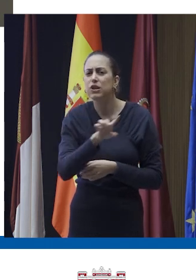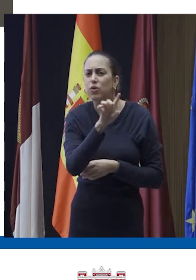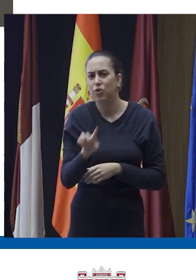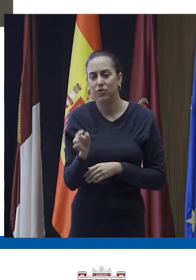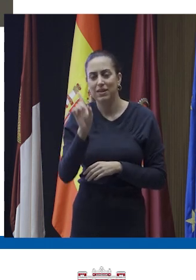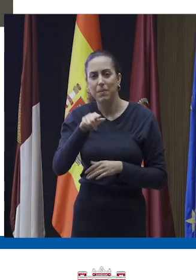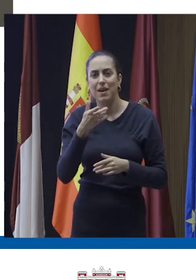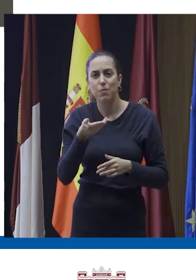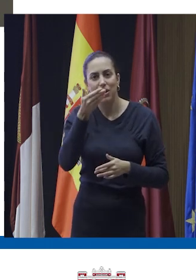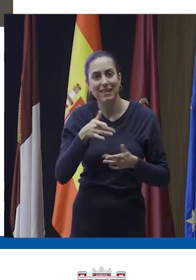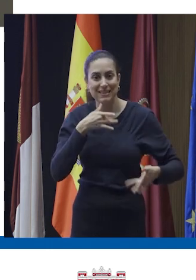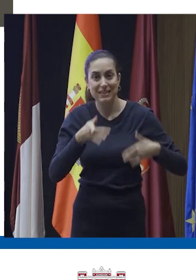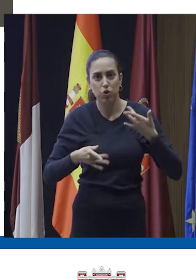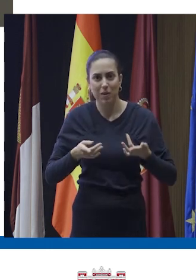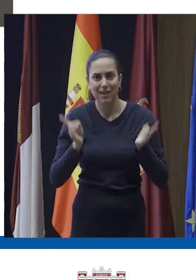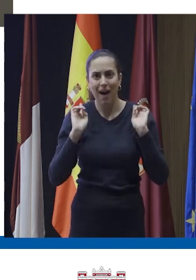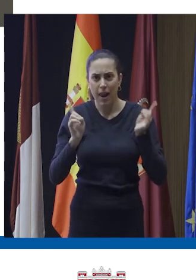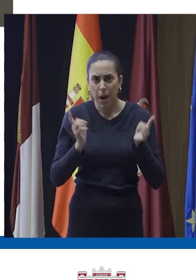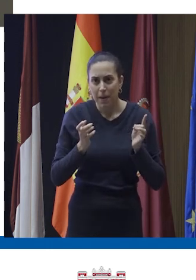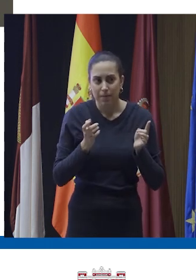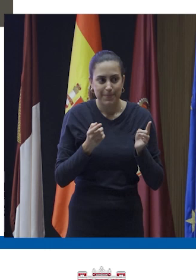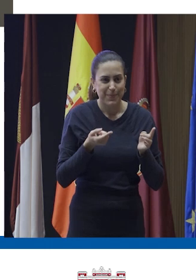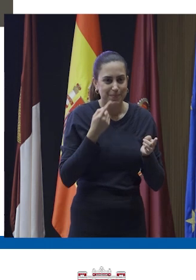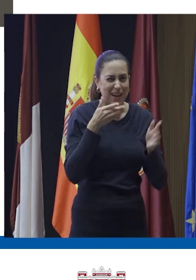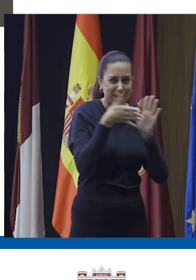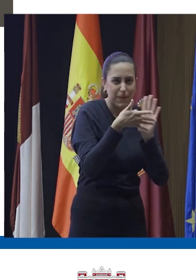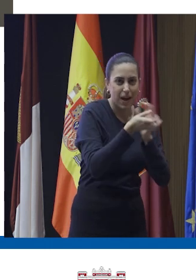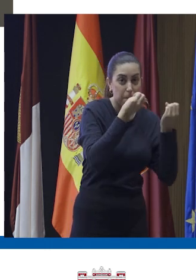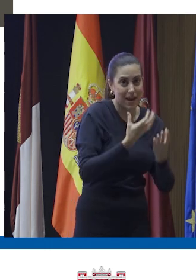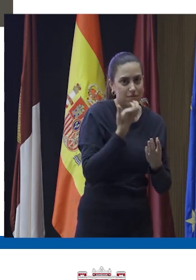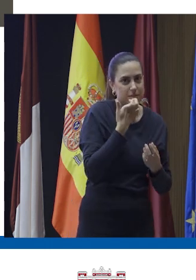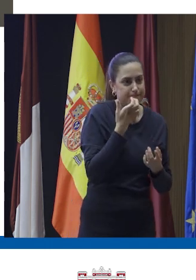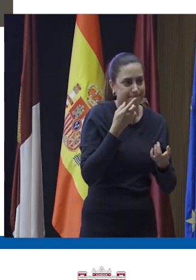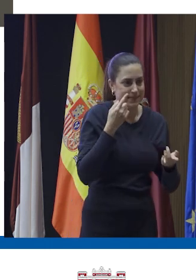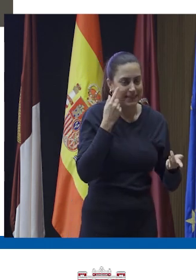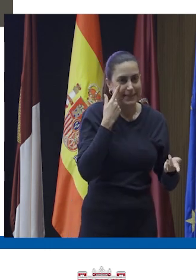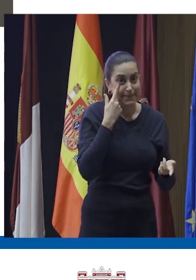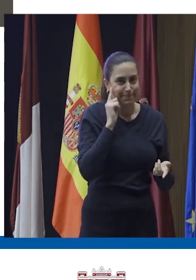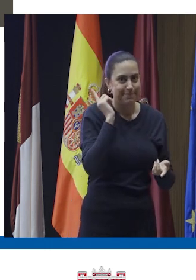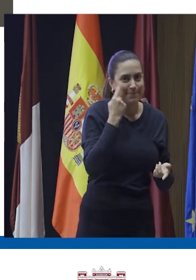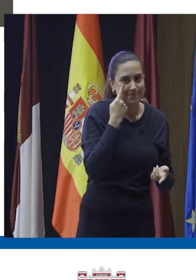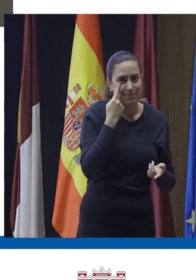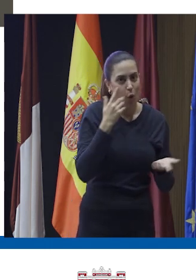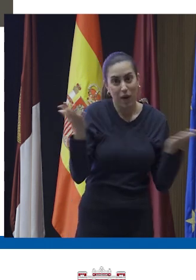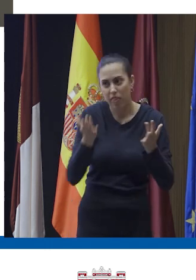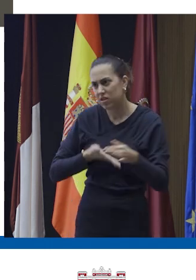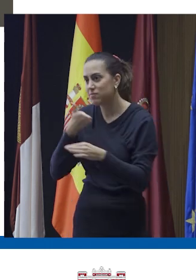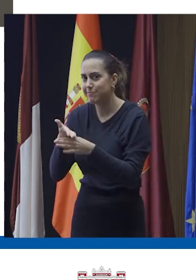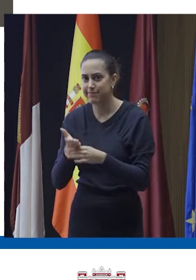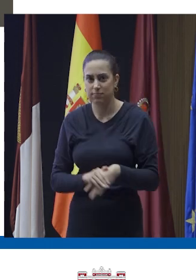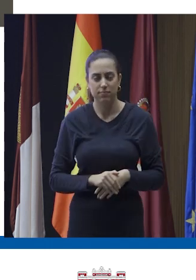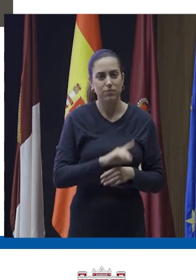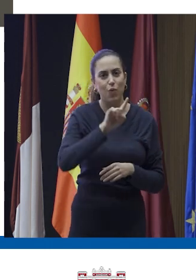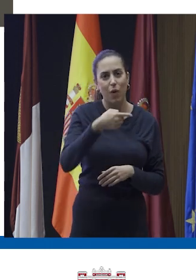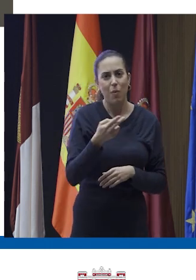bien los síntomas de alarma para acudir a urgencias en caso de desprendimiento de retina, claro. Y luego, pues bueno, el miedo y la